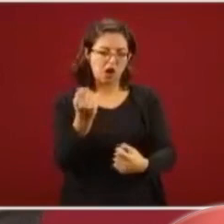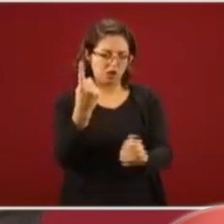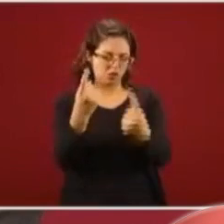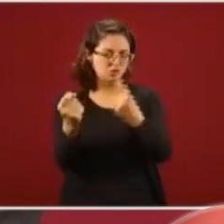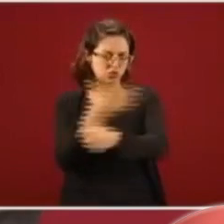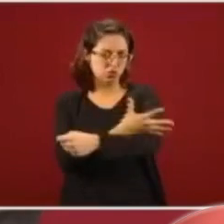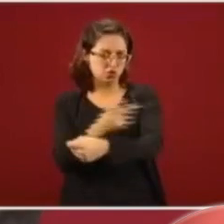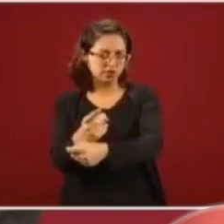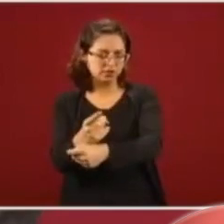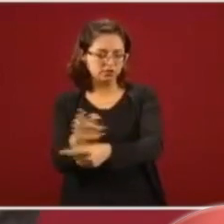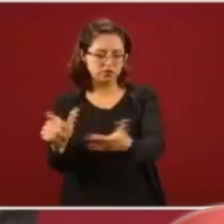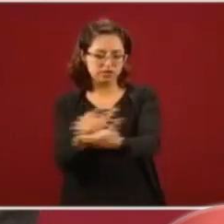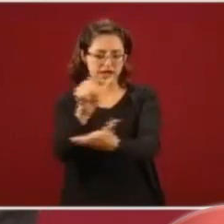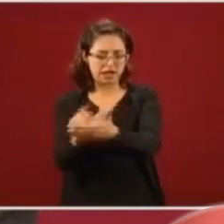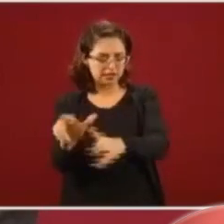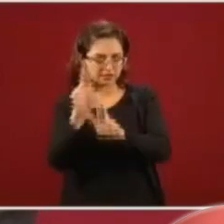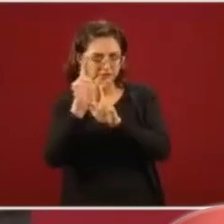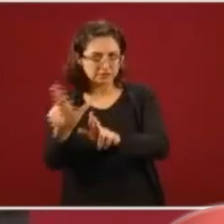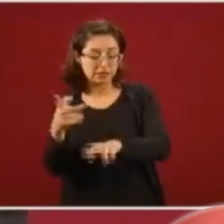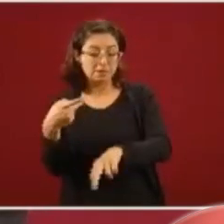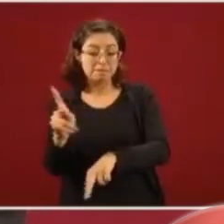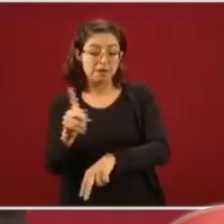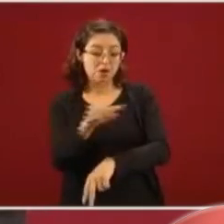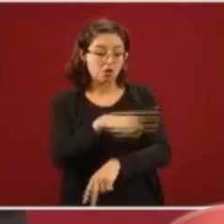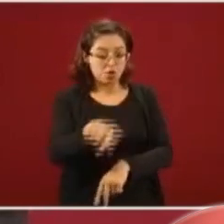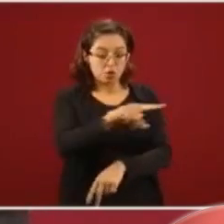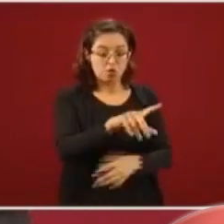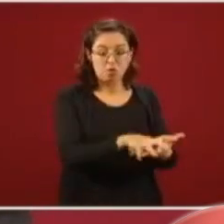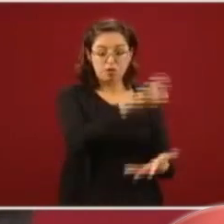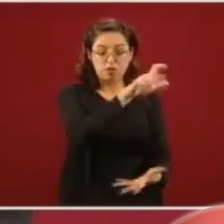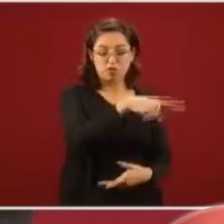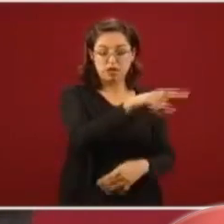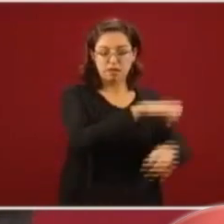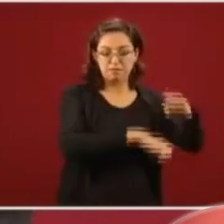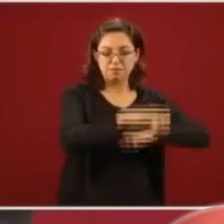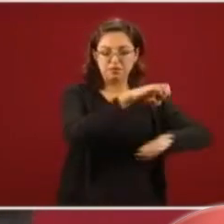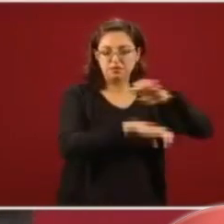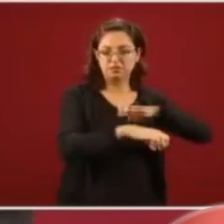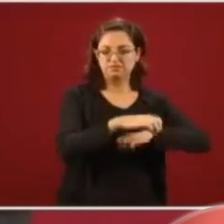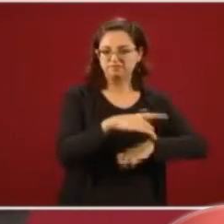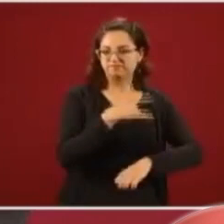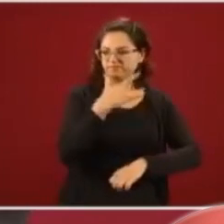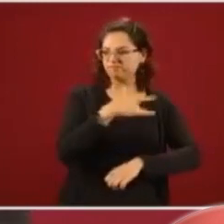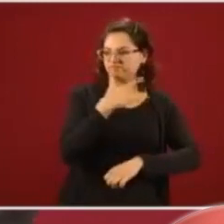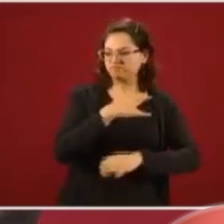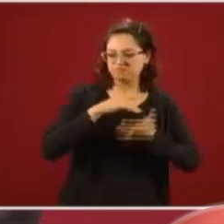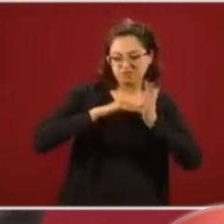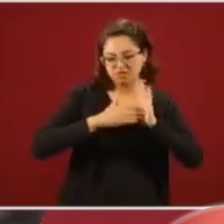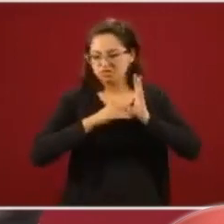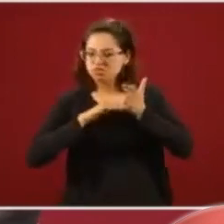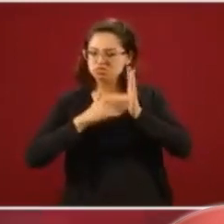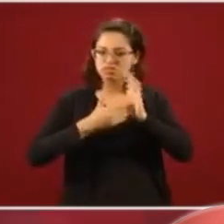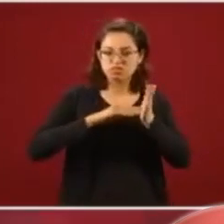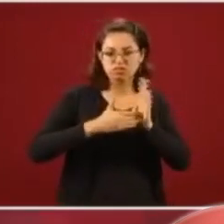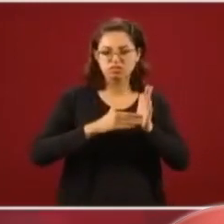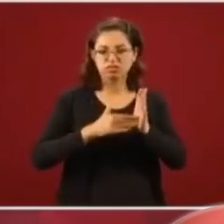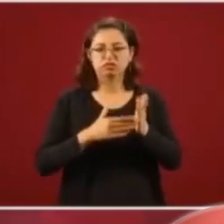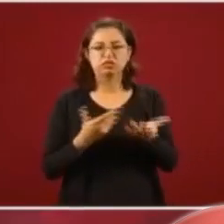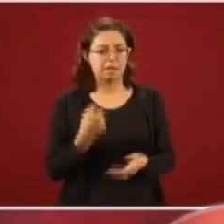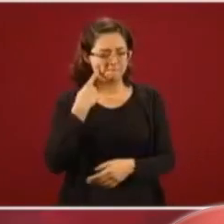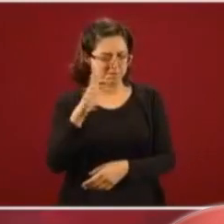ley, pero un número grande de proveedores intentaron hacer este tipo de maniobras. Entonces les voy